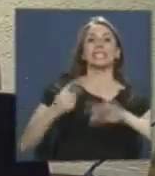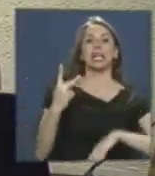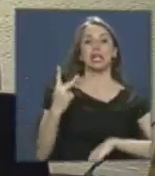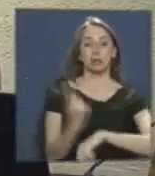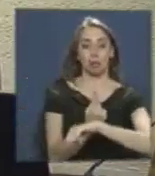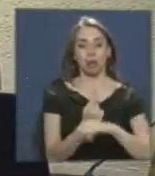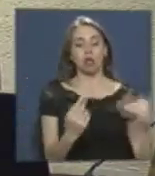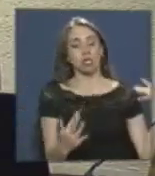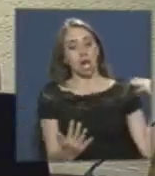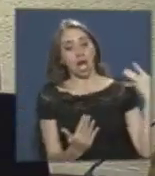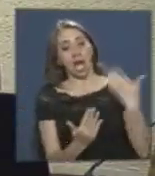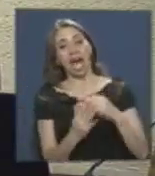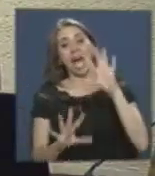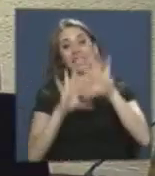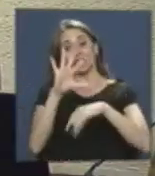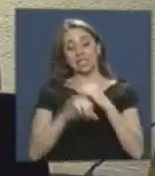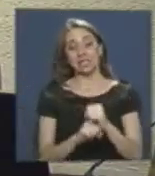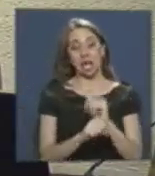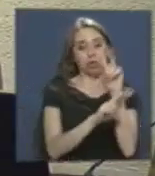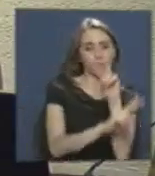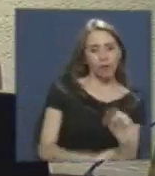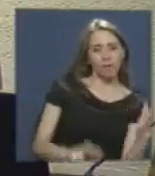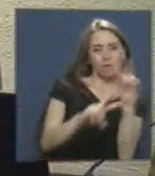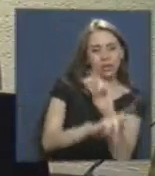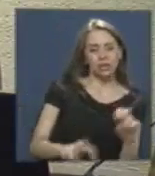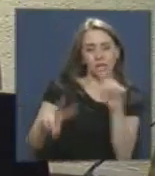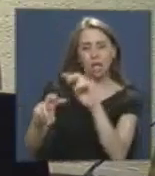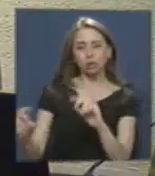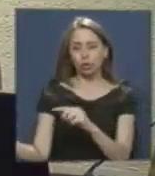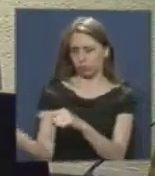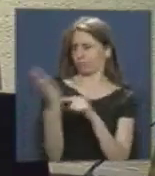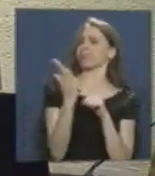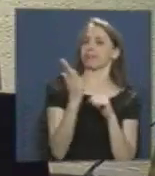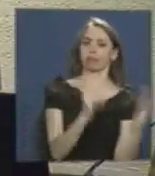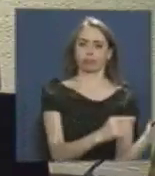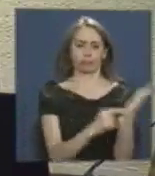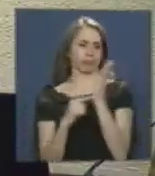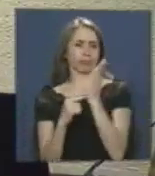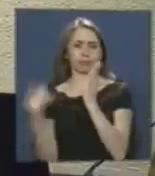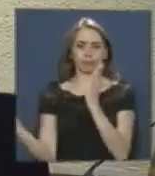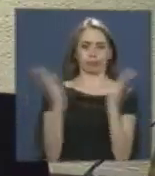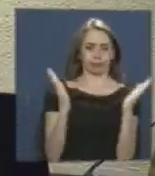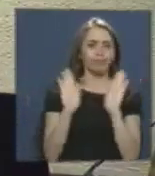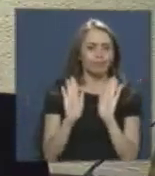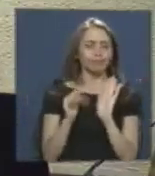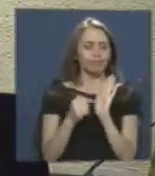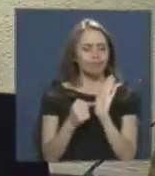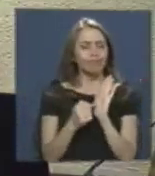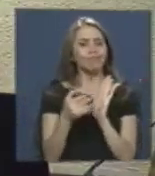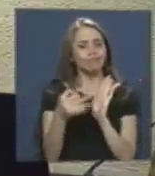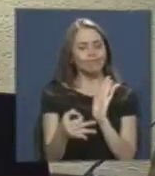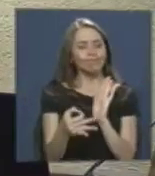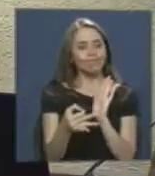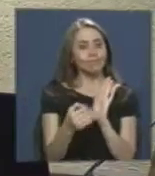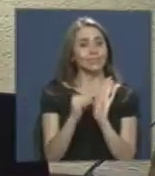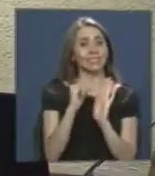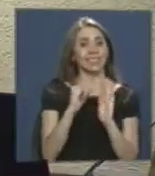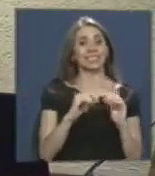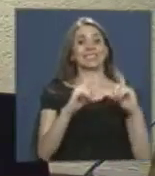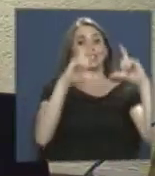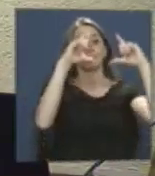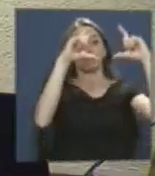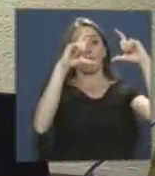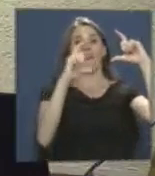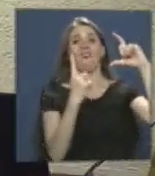distintos estudios han establecido la directa asociación entre la elevación de la